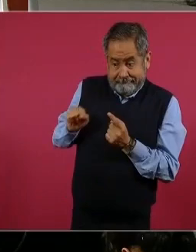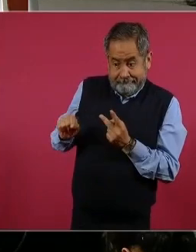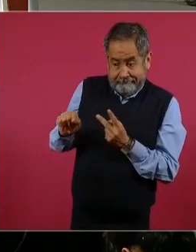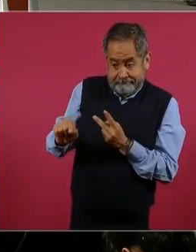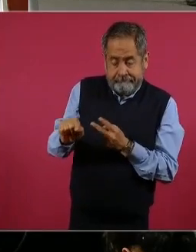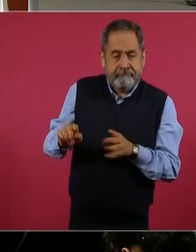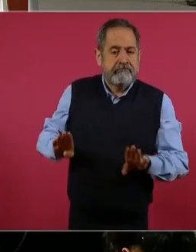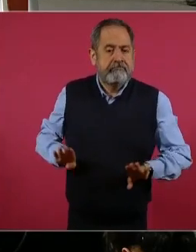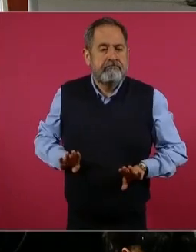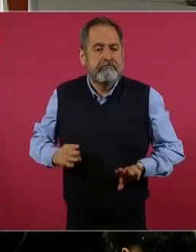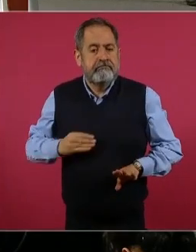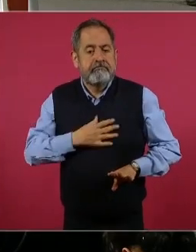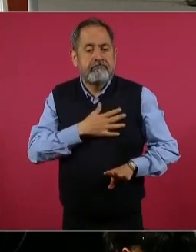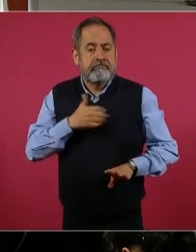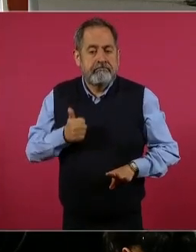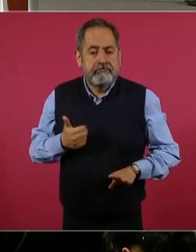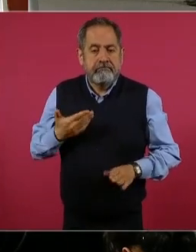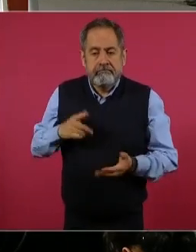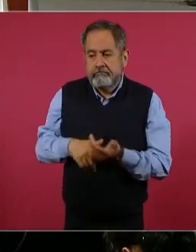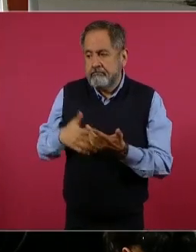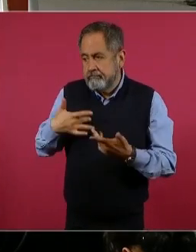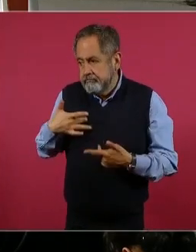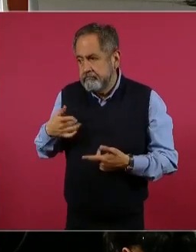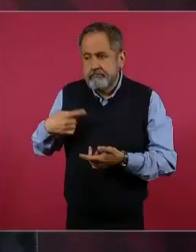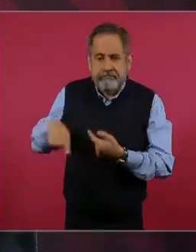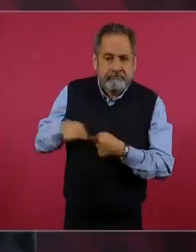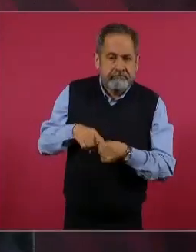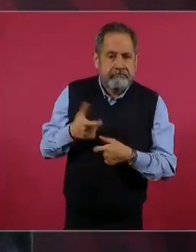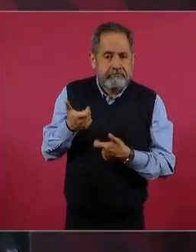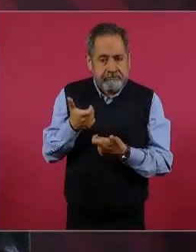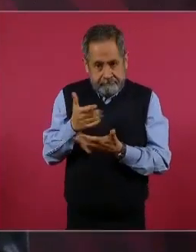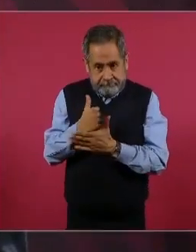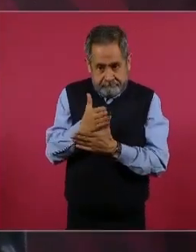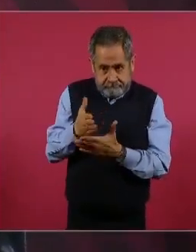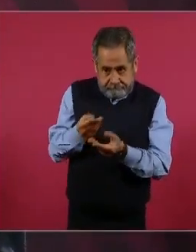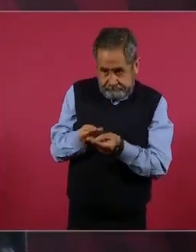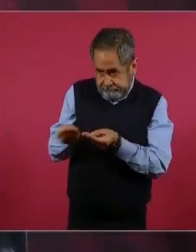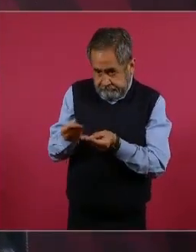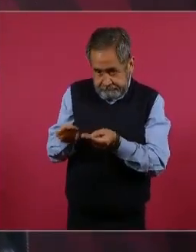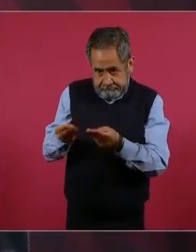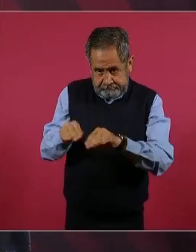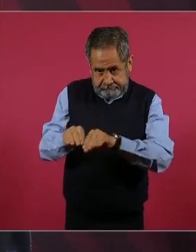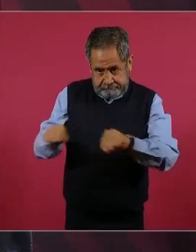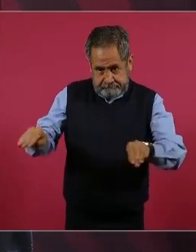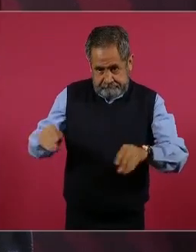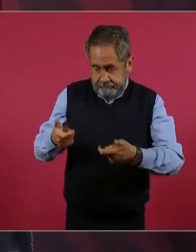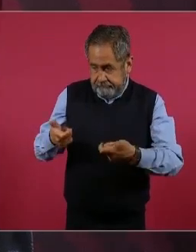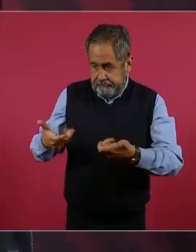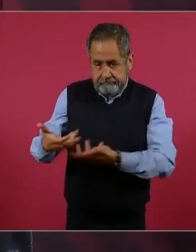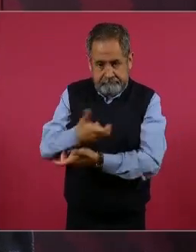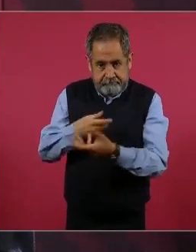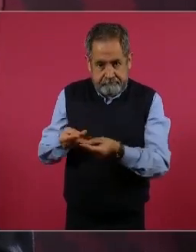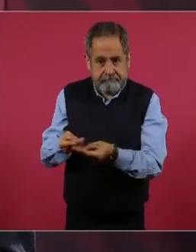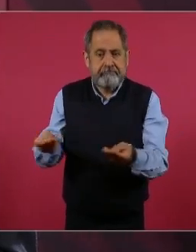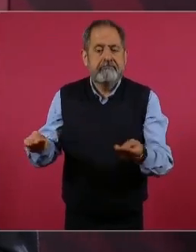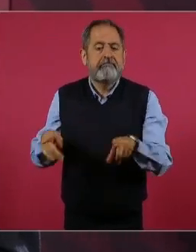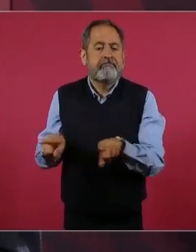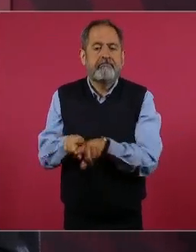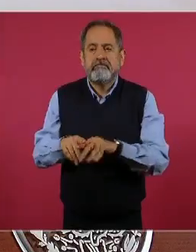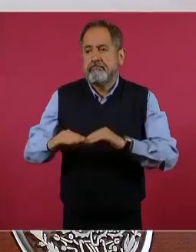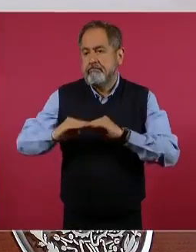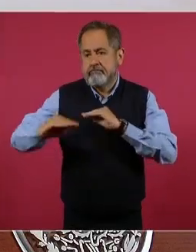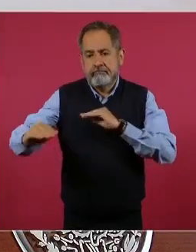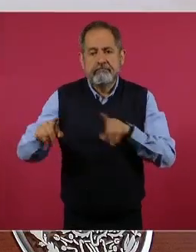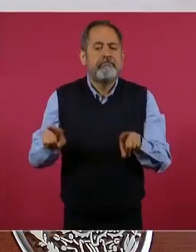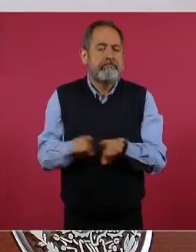haya bienestar y que haya una buena distribución del ingreso, de la riqueza